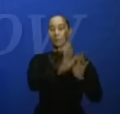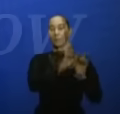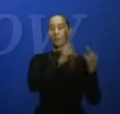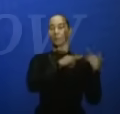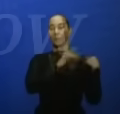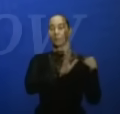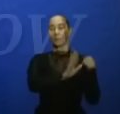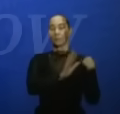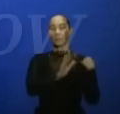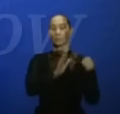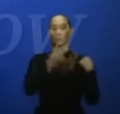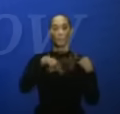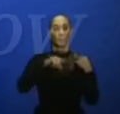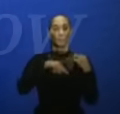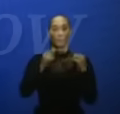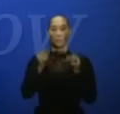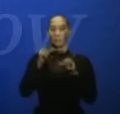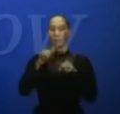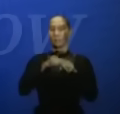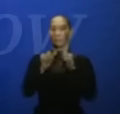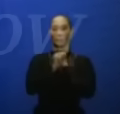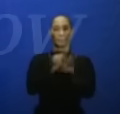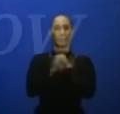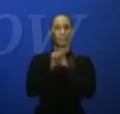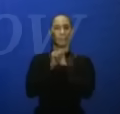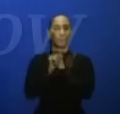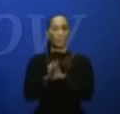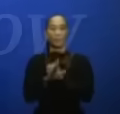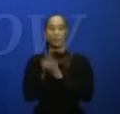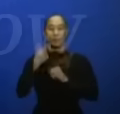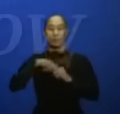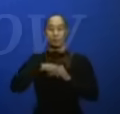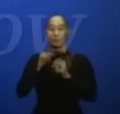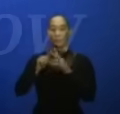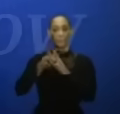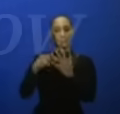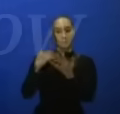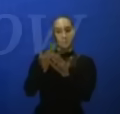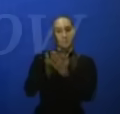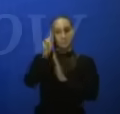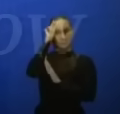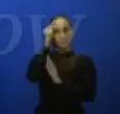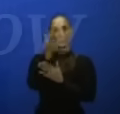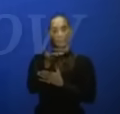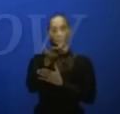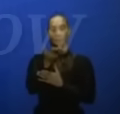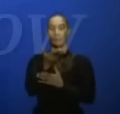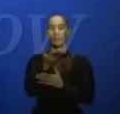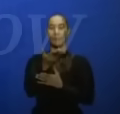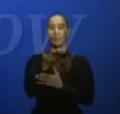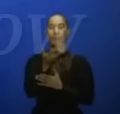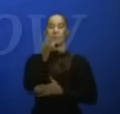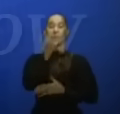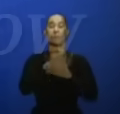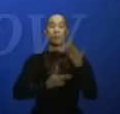pertinentes. Eso no tiene que ver con que sea tiempo de campaña o tiempo. Eso lo hemos hecho desde que llegamos al gobierno.